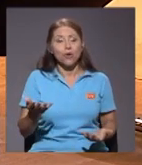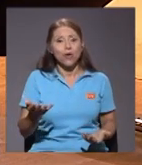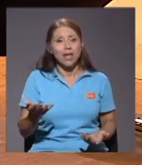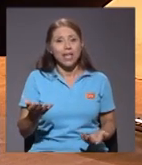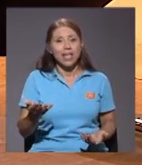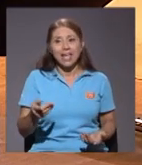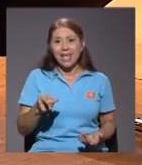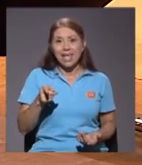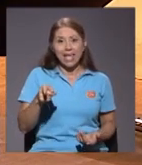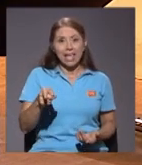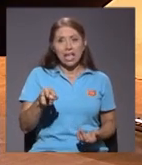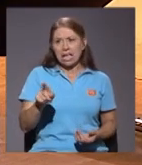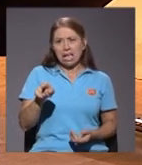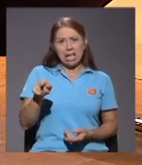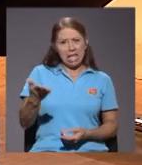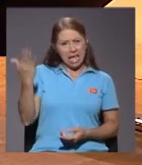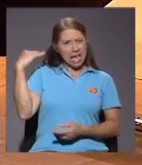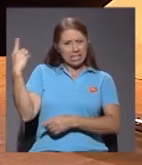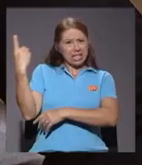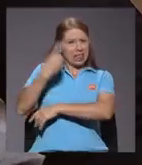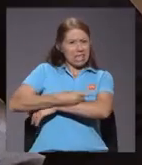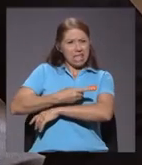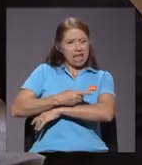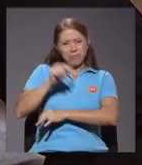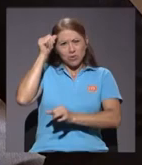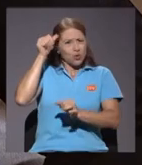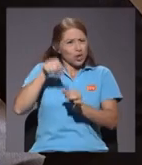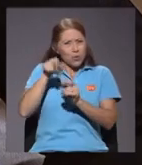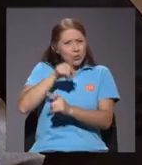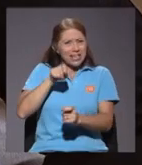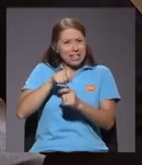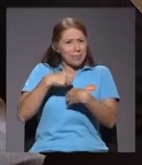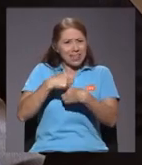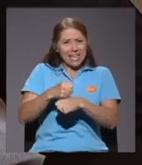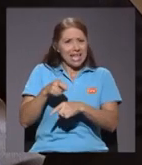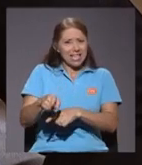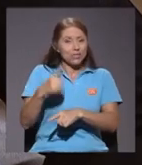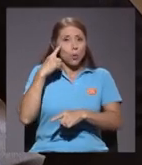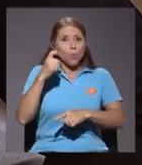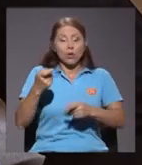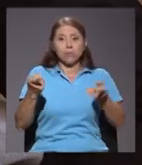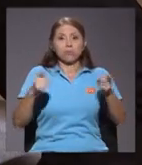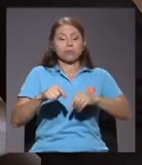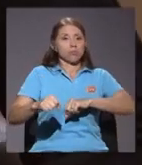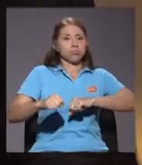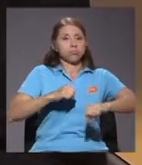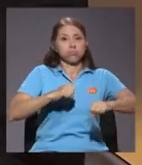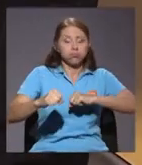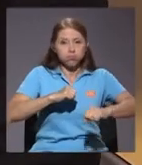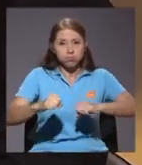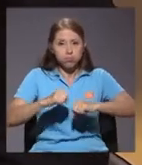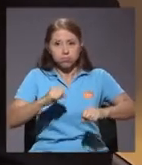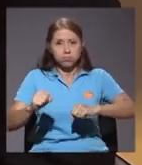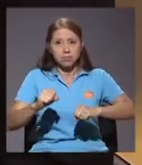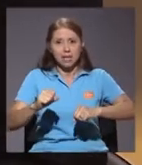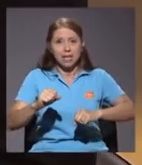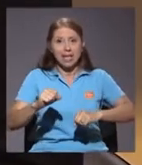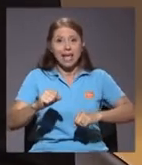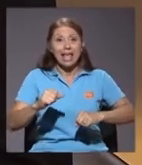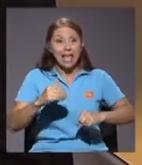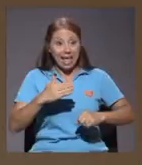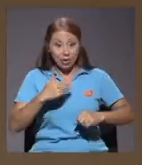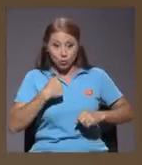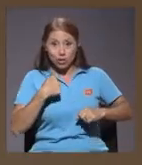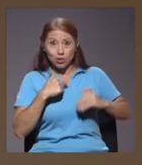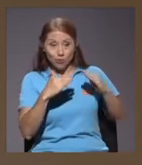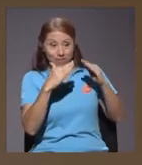no ese día y no recuerdo exactamente lo que hizo porque el terremoto fue el 10 por ciento del departamento donde yo vivía